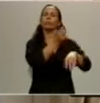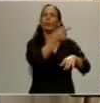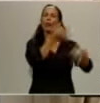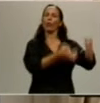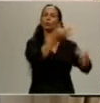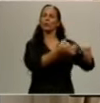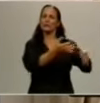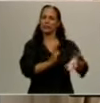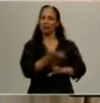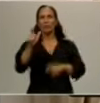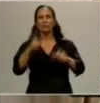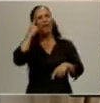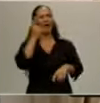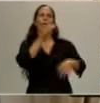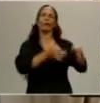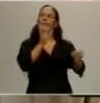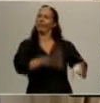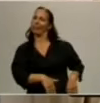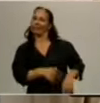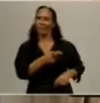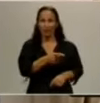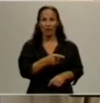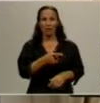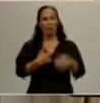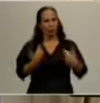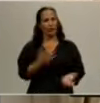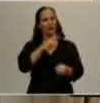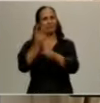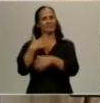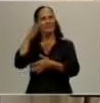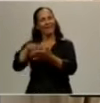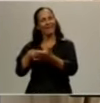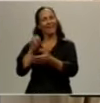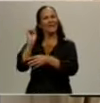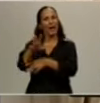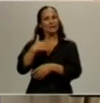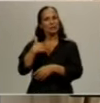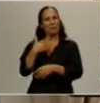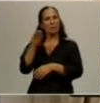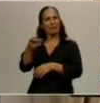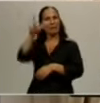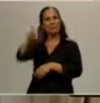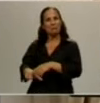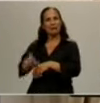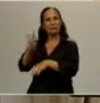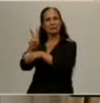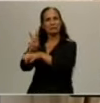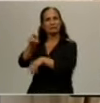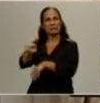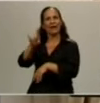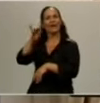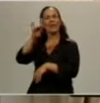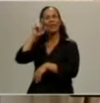justicia. Por eso, en otra de mis cartas, pedí especial protección para el señor Diego